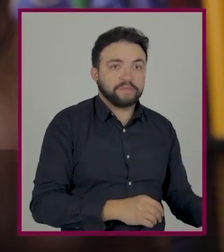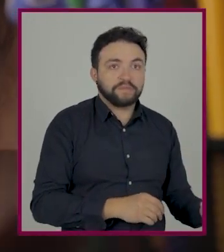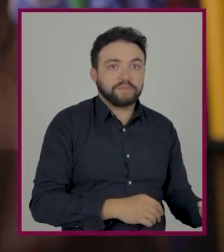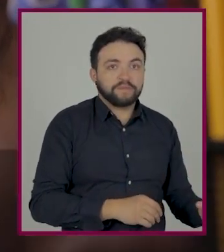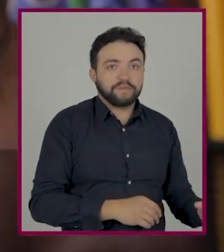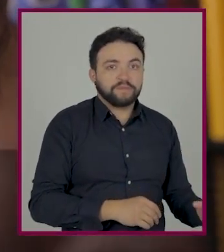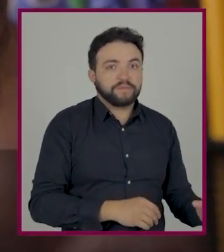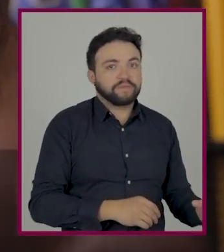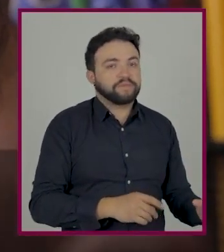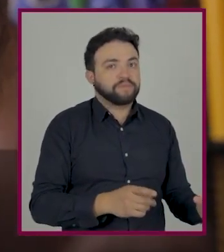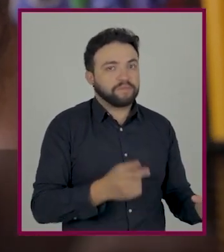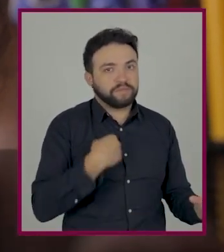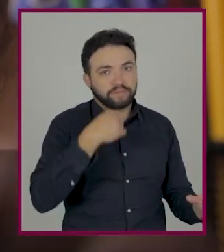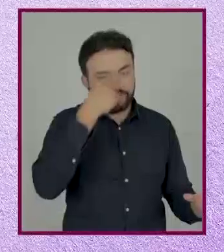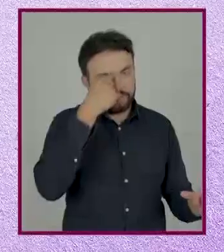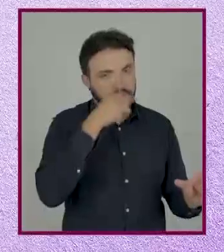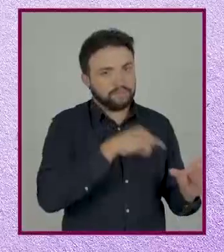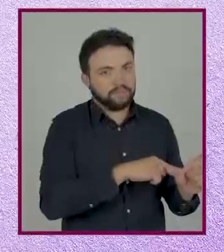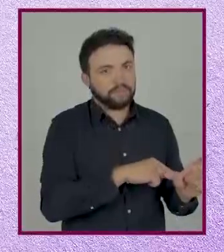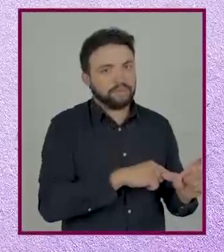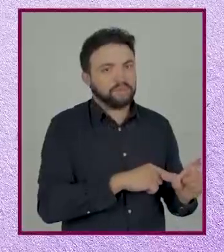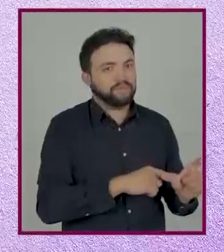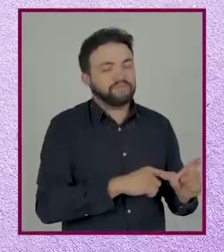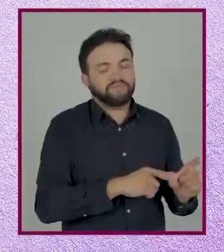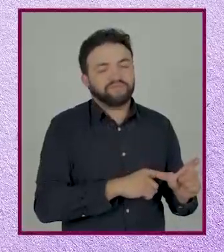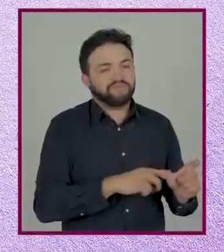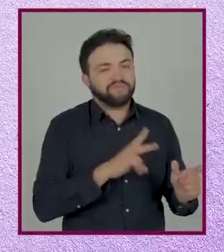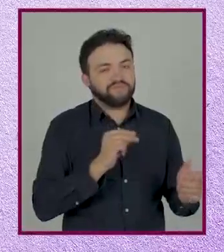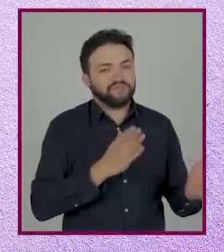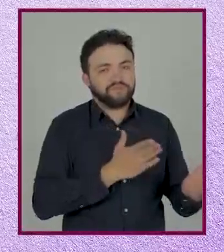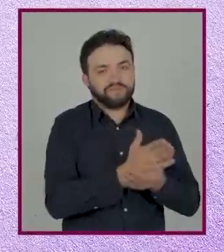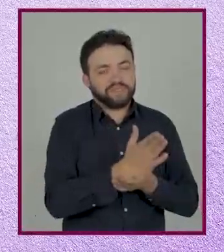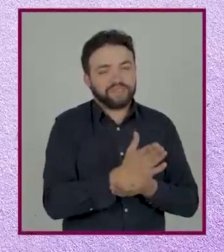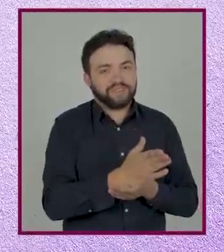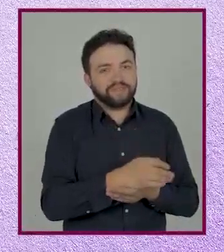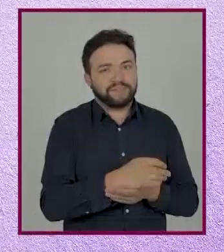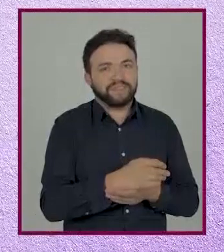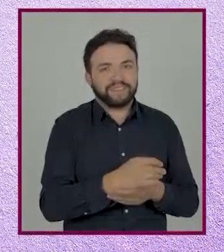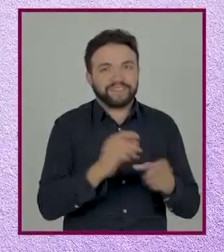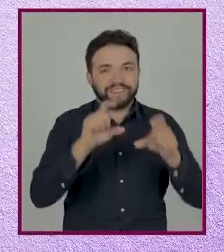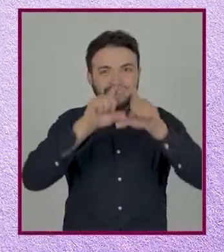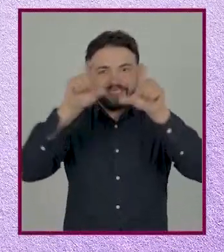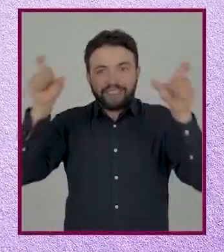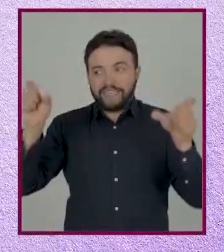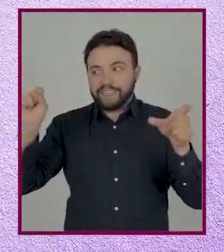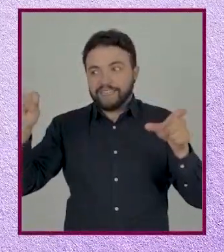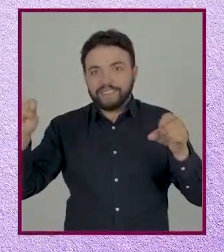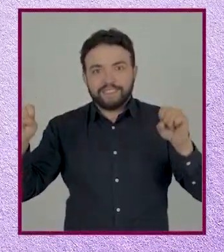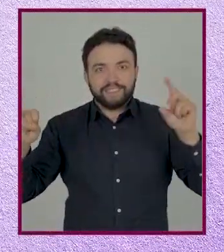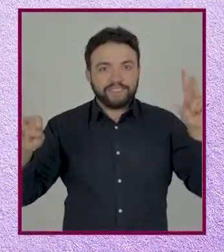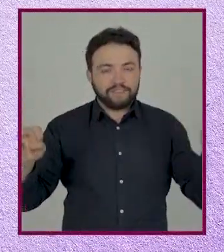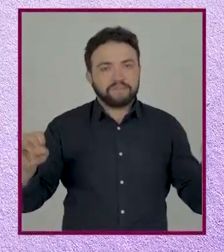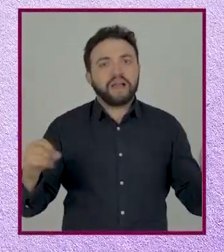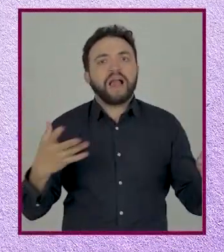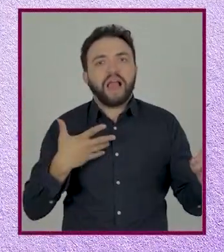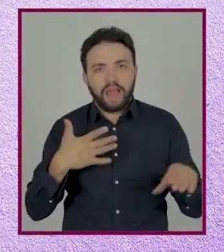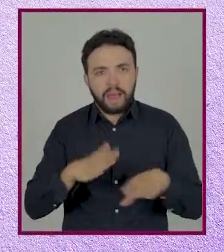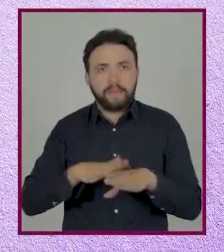hiciera... Interesante. Si no lo haces, lo más probable es que no lo